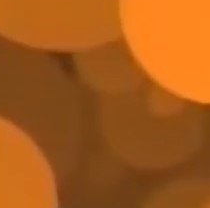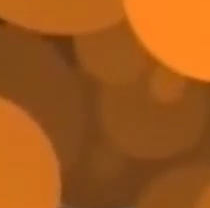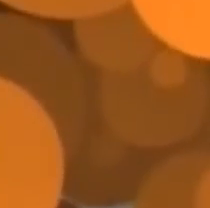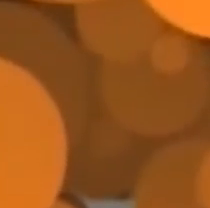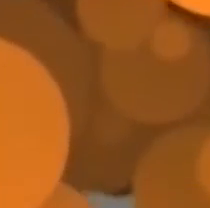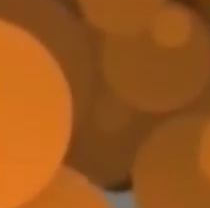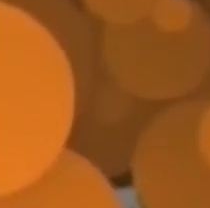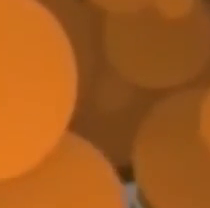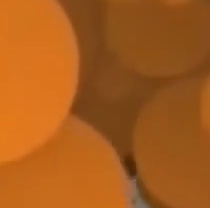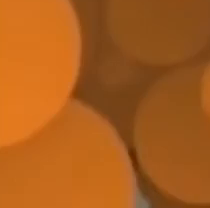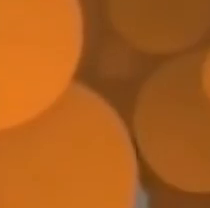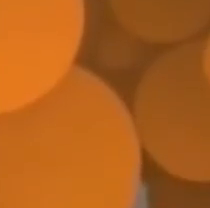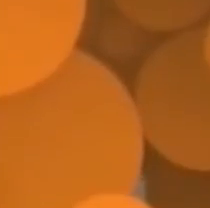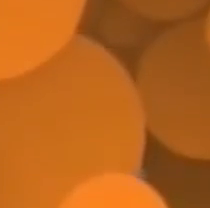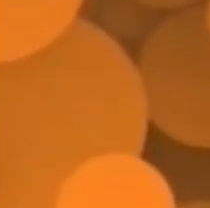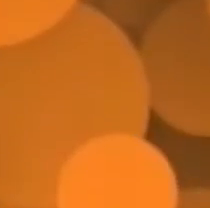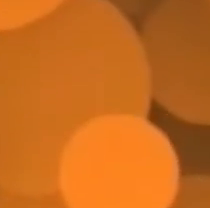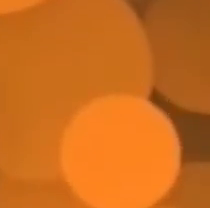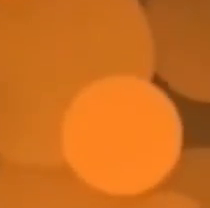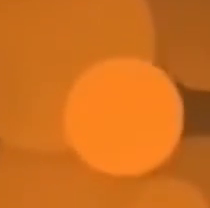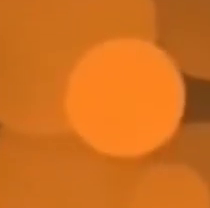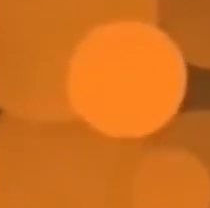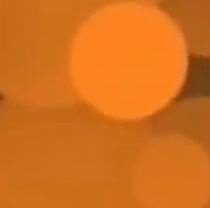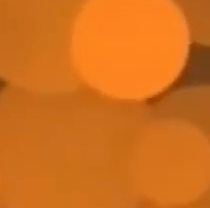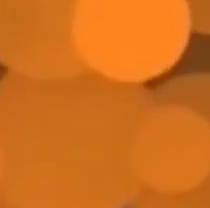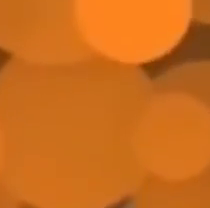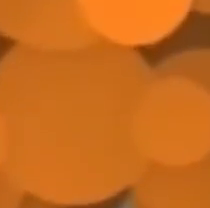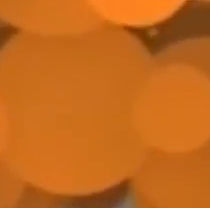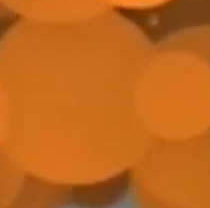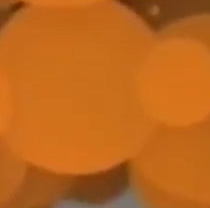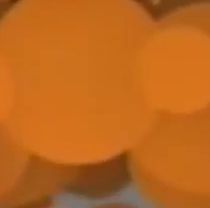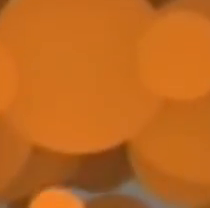Telecaribe, 30 años de historias.